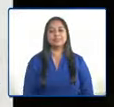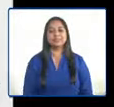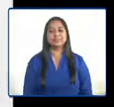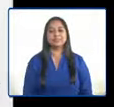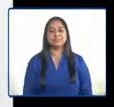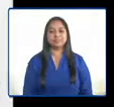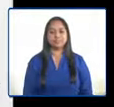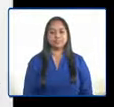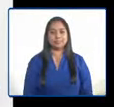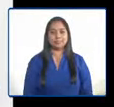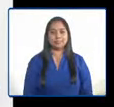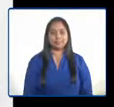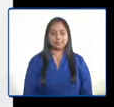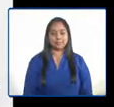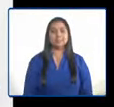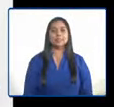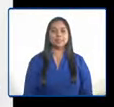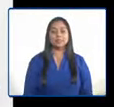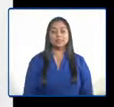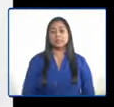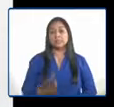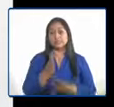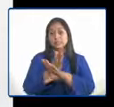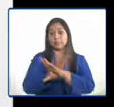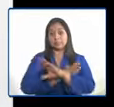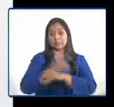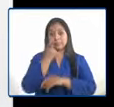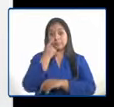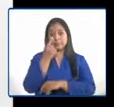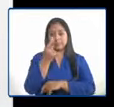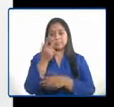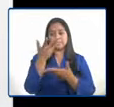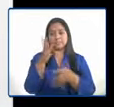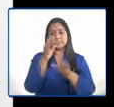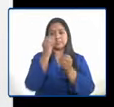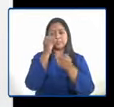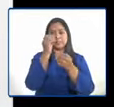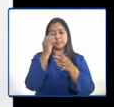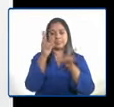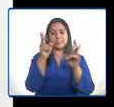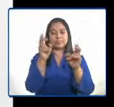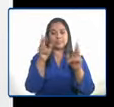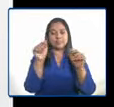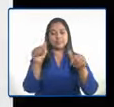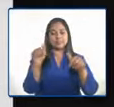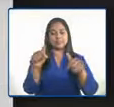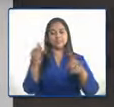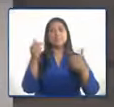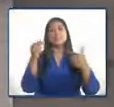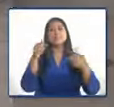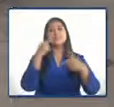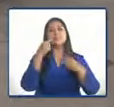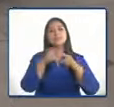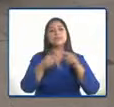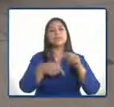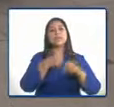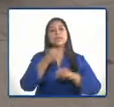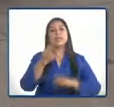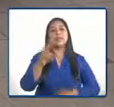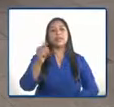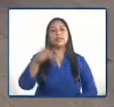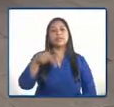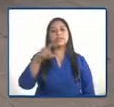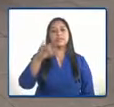Gracias. Antes había este audiovisual para que ustedes entren en contexto acerca del tema que nos trae el director Francis Argueta. Le